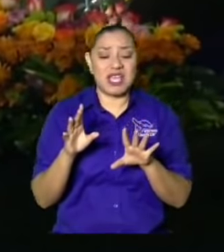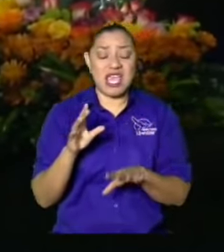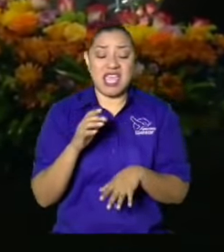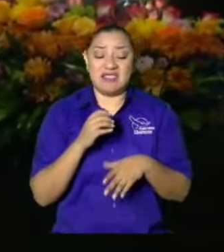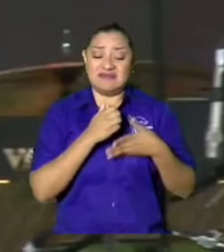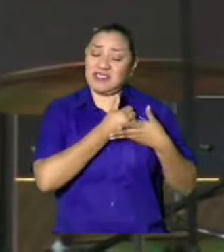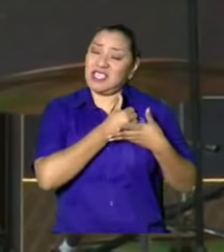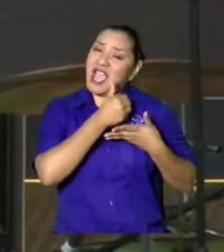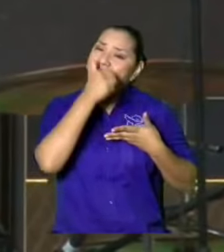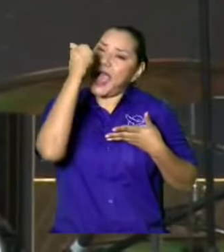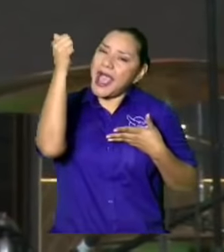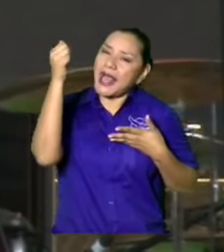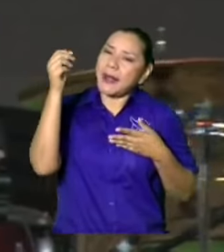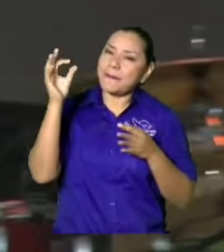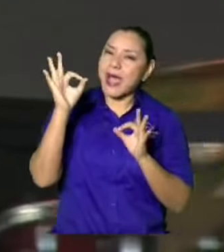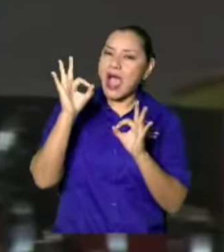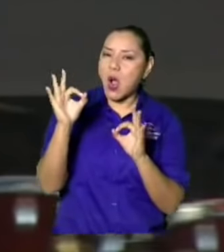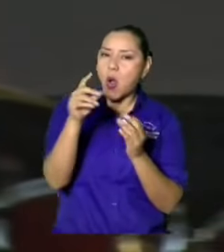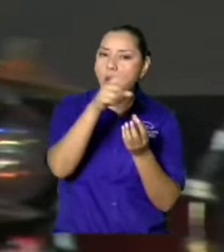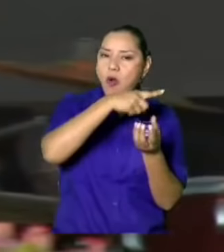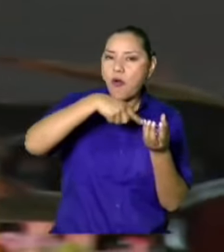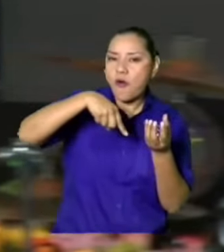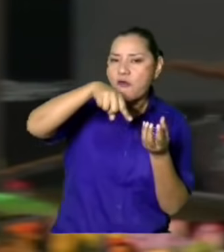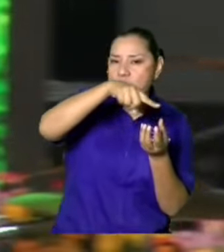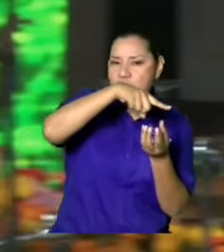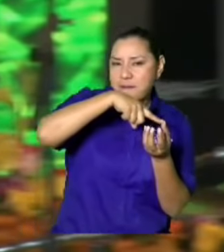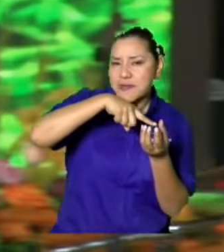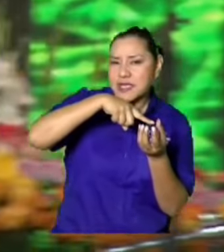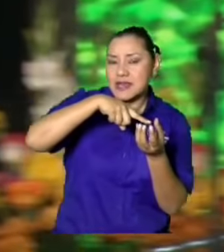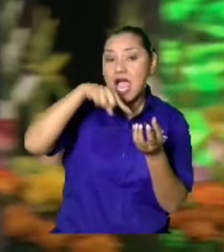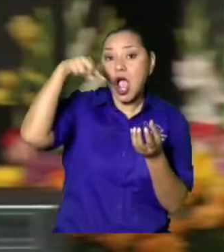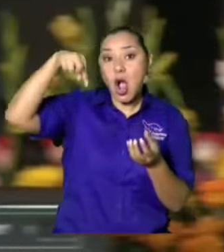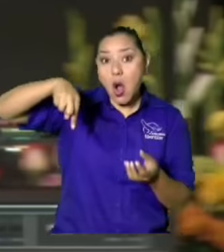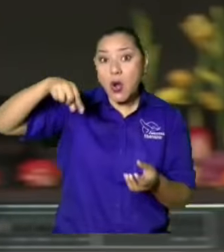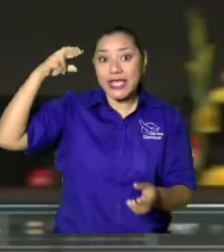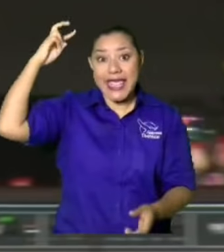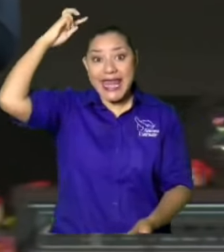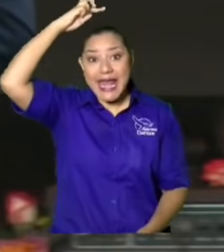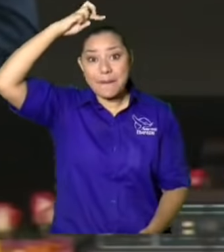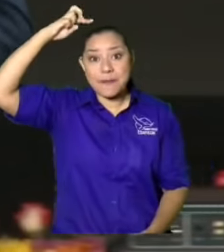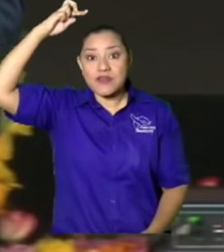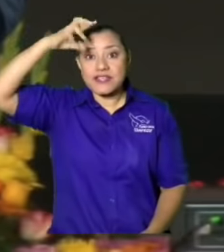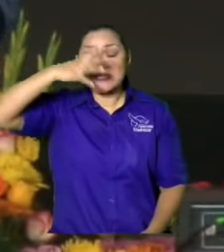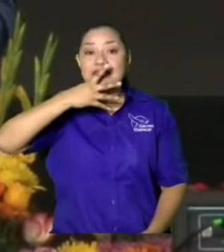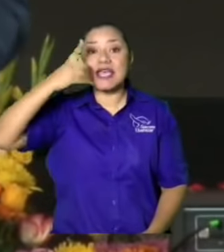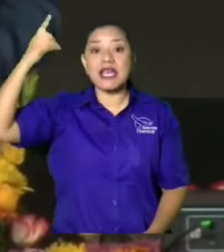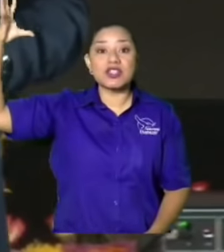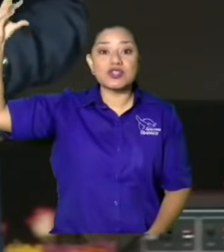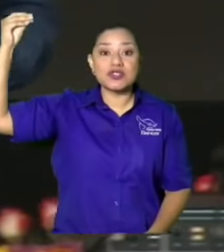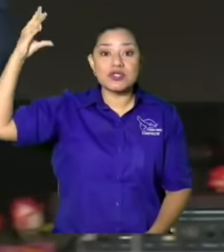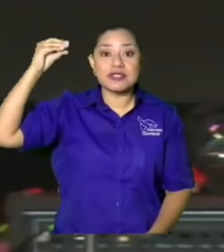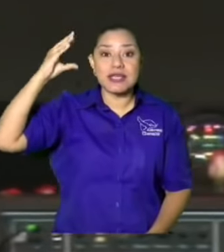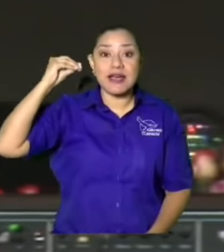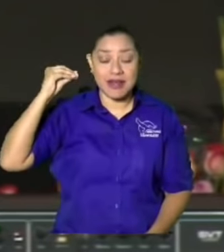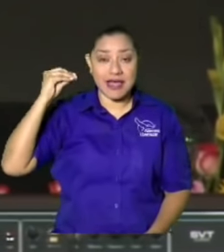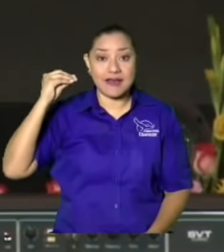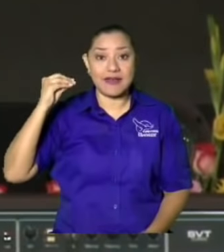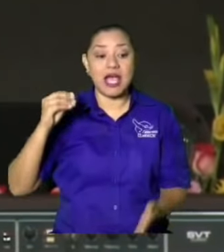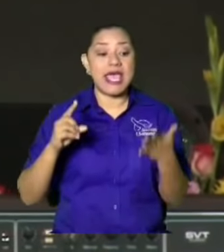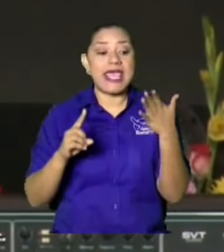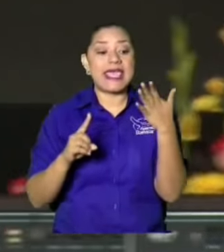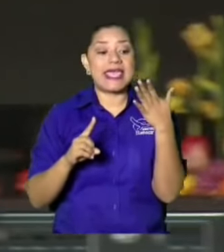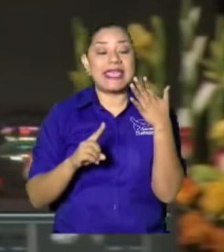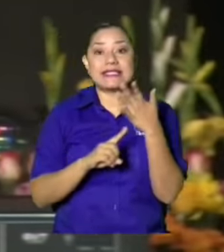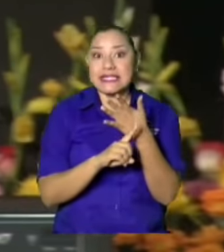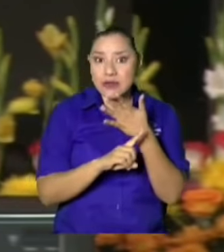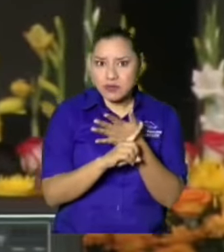almita, un problema familiar, impactaron las profecías, hermano amado. Pero mire, pues quizá problemas con un hijo, problemas,